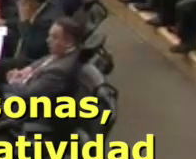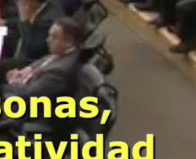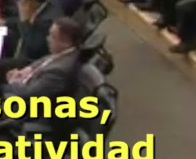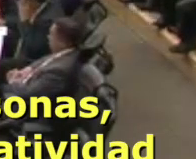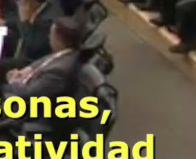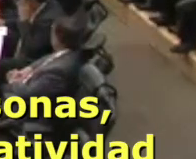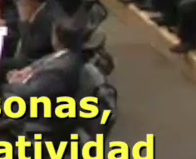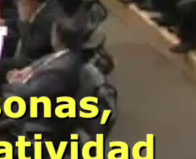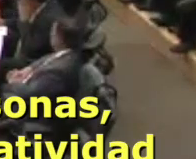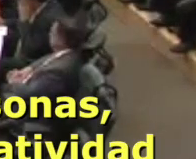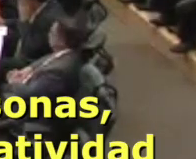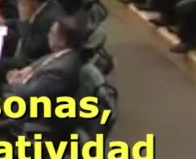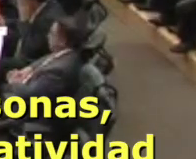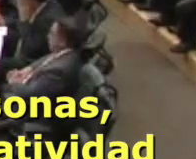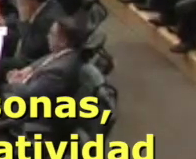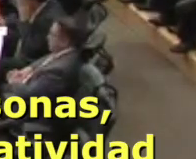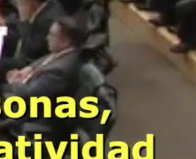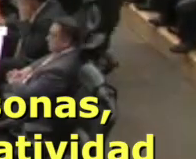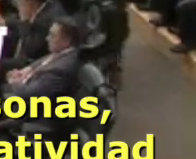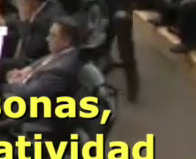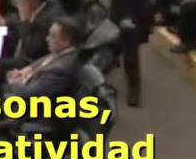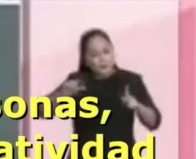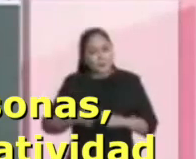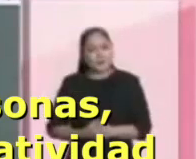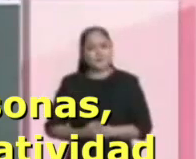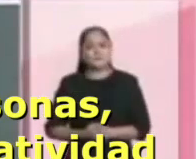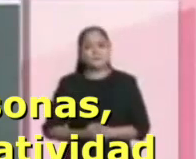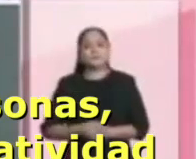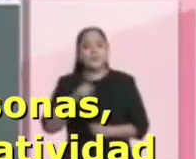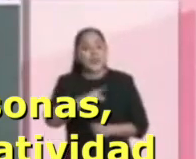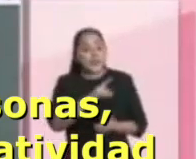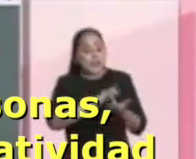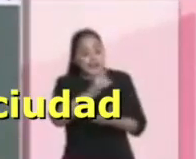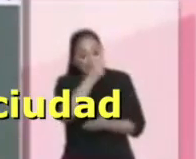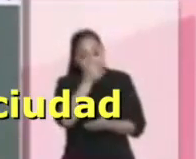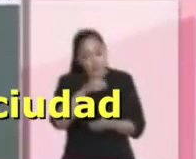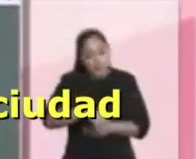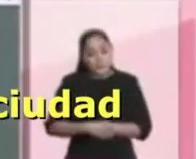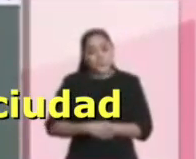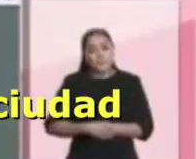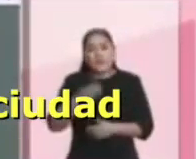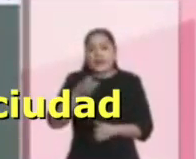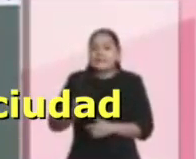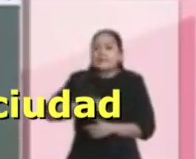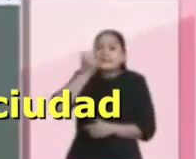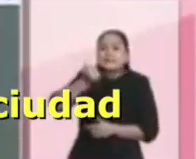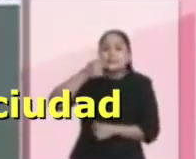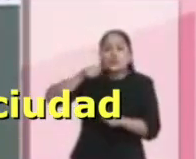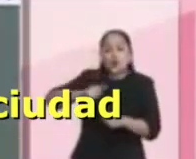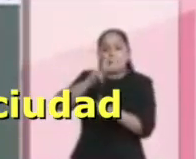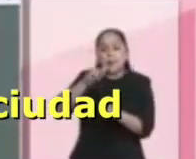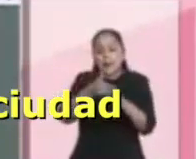se elegirá de entre 600 personas elegidas por cuotas de edad género y representatividad de los diferentes estados